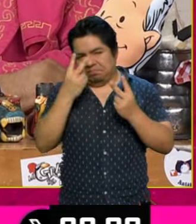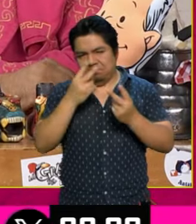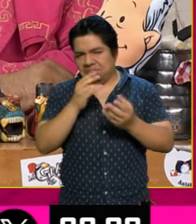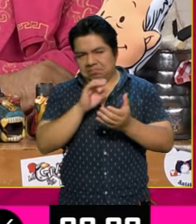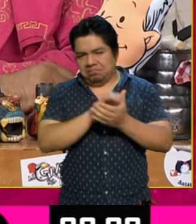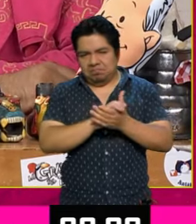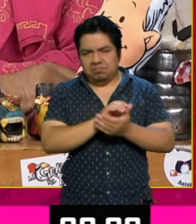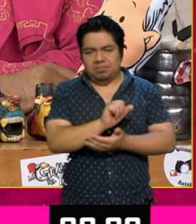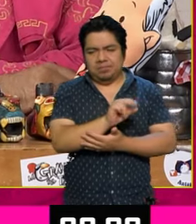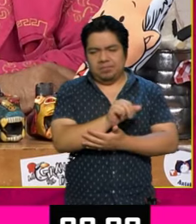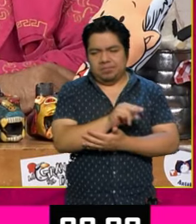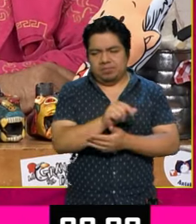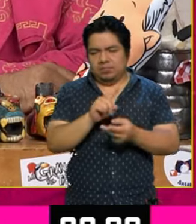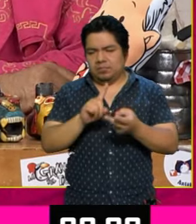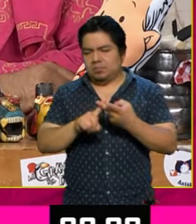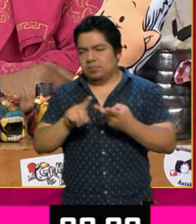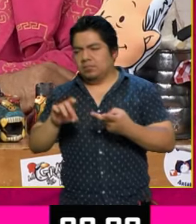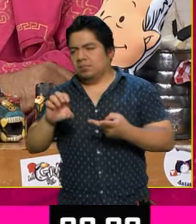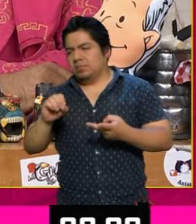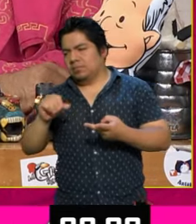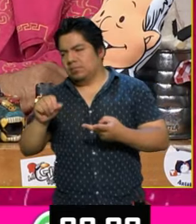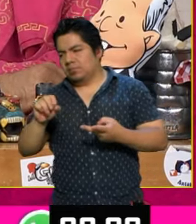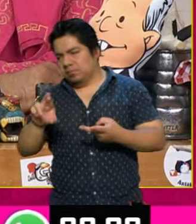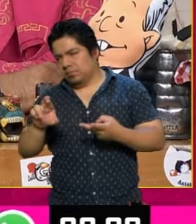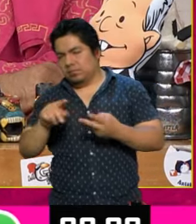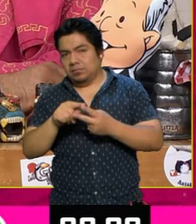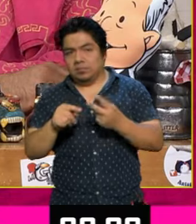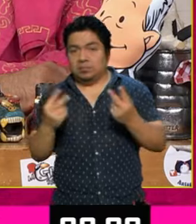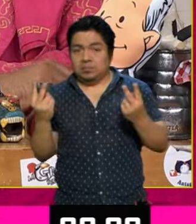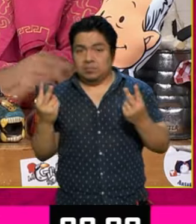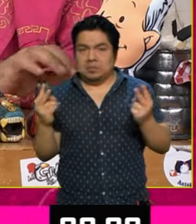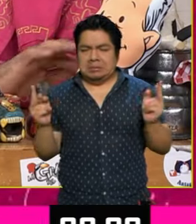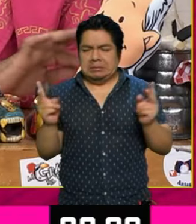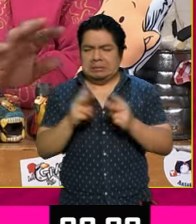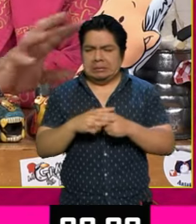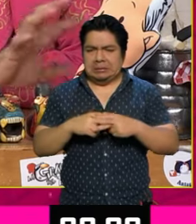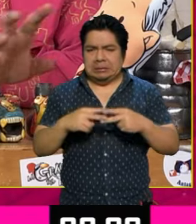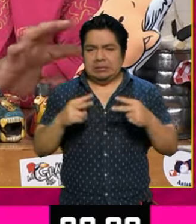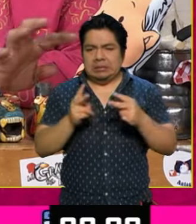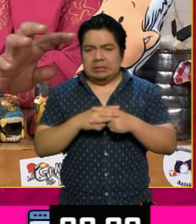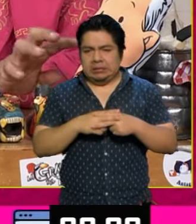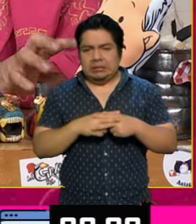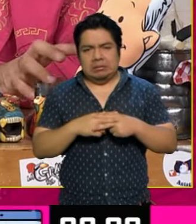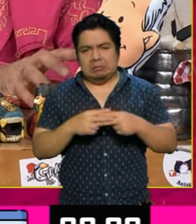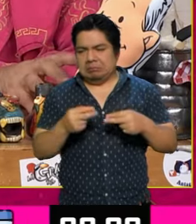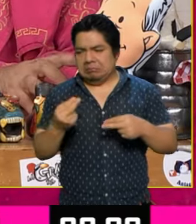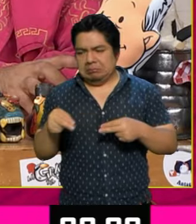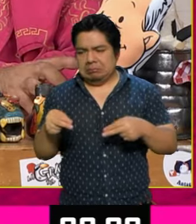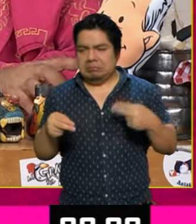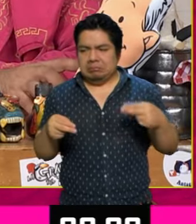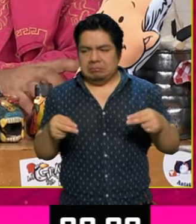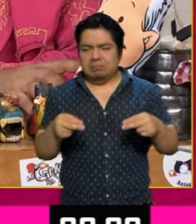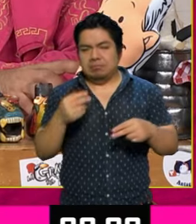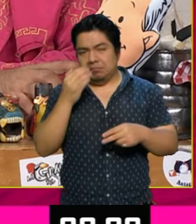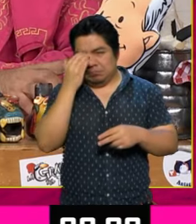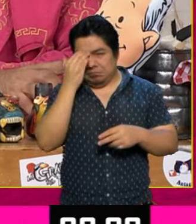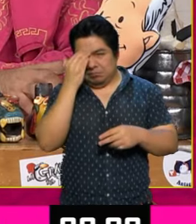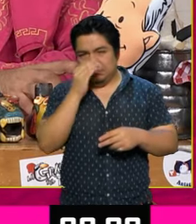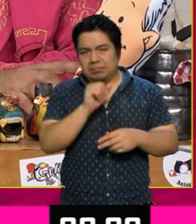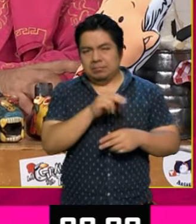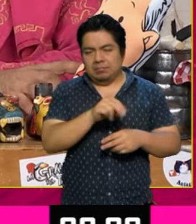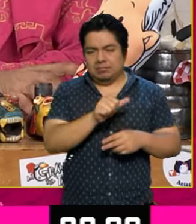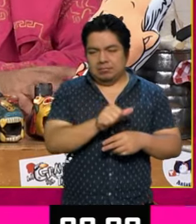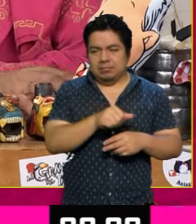entre Susana Nava y su esposo Oscar Montes de Oca. Les juro que yo... Con apellidos y todo. Conozco una Susana Nava... Y